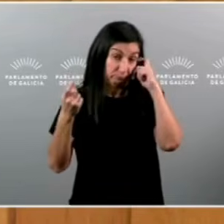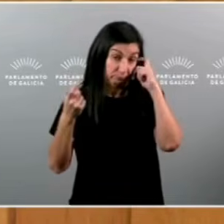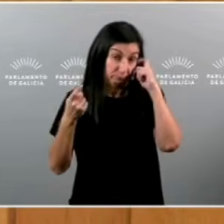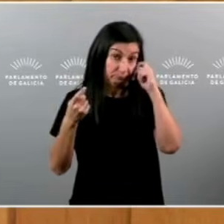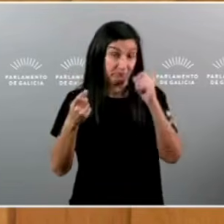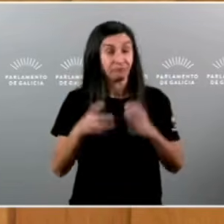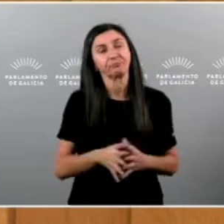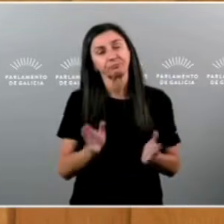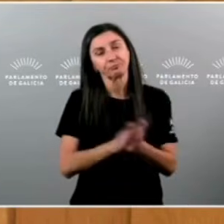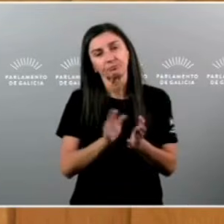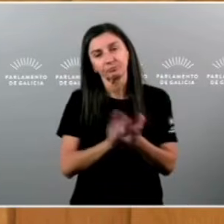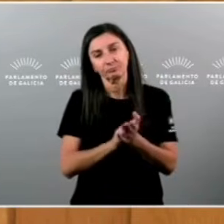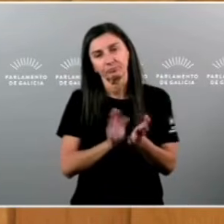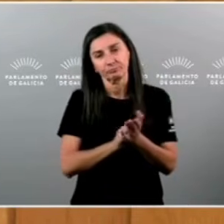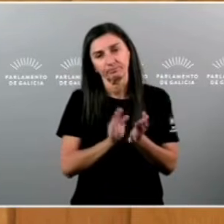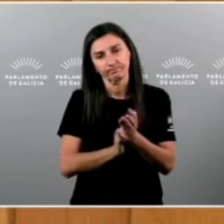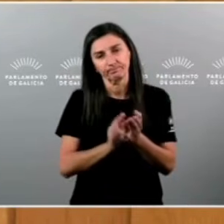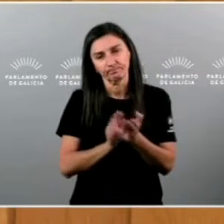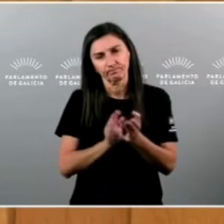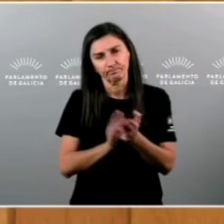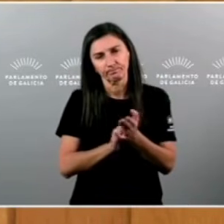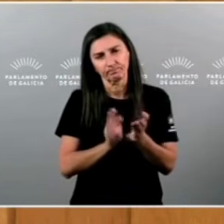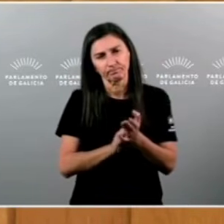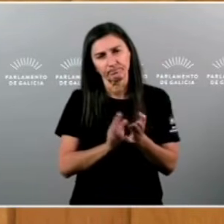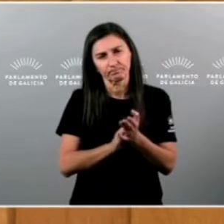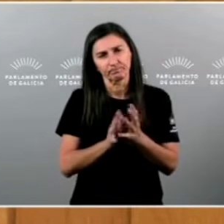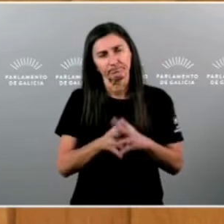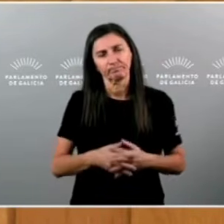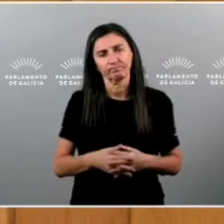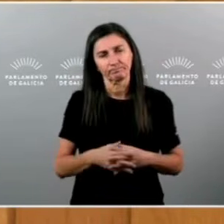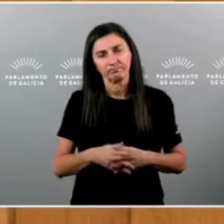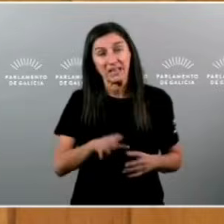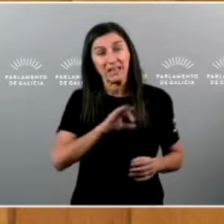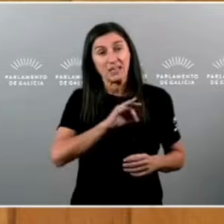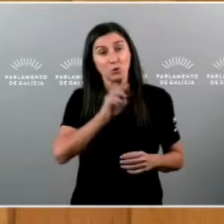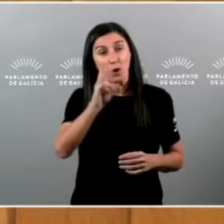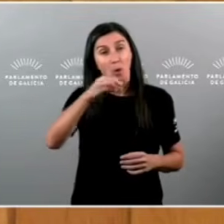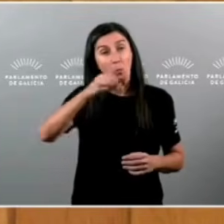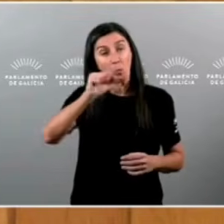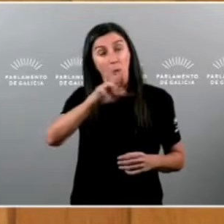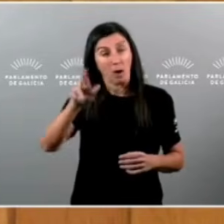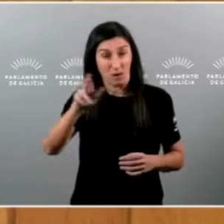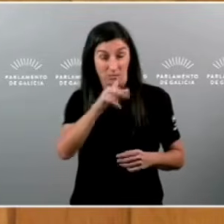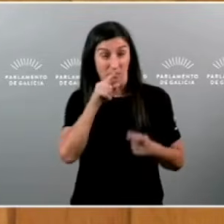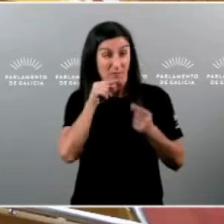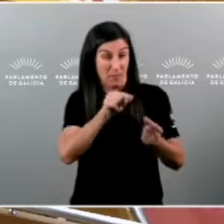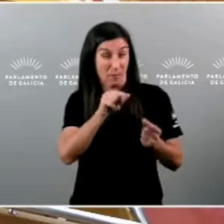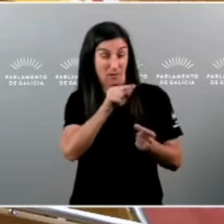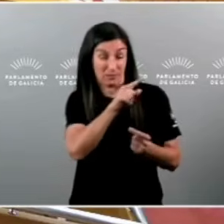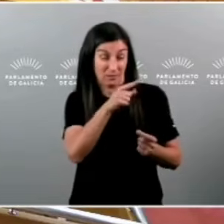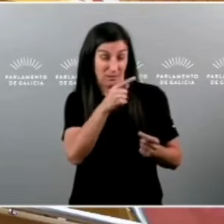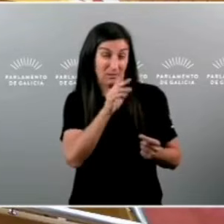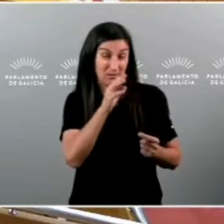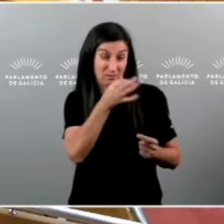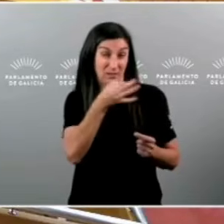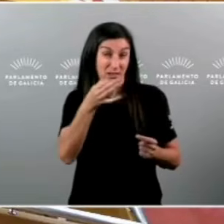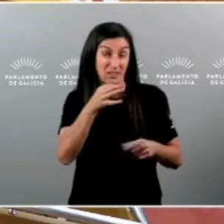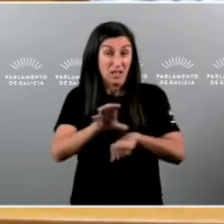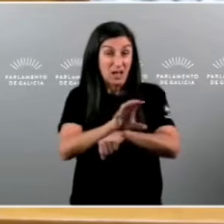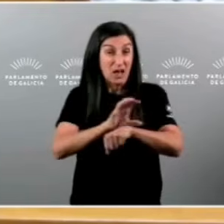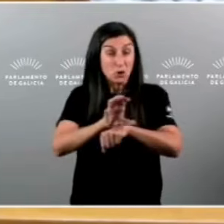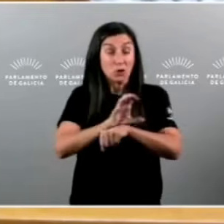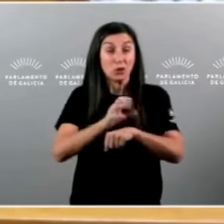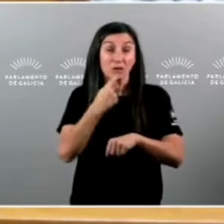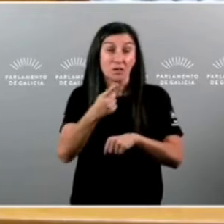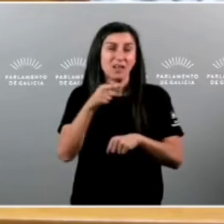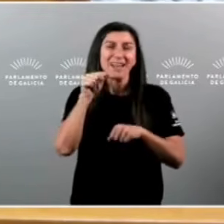tamén traía ese debate, señora Pomar, esta chambonada é unha peza máis da